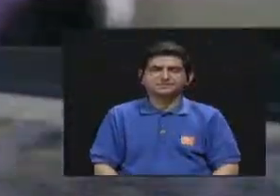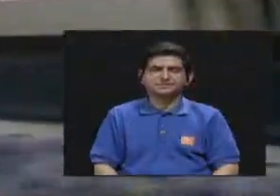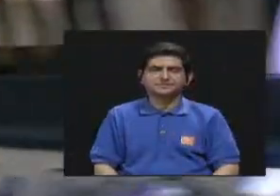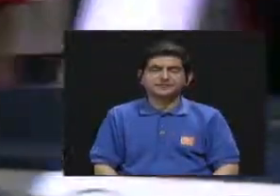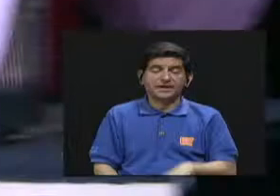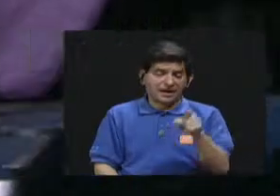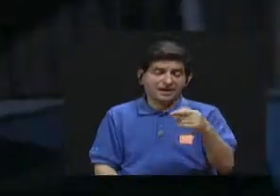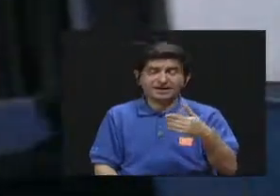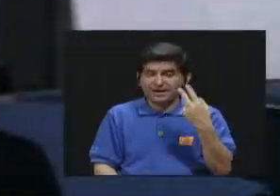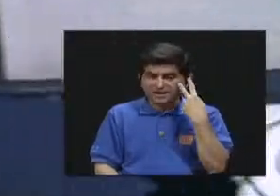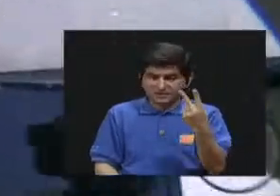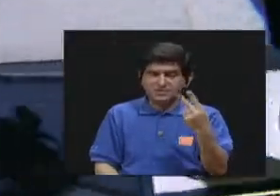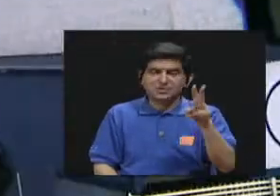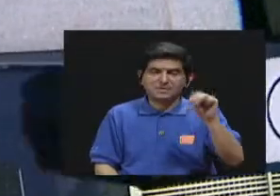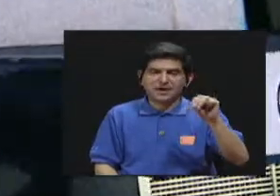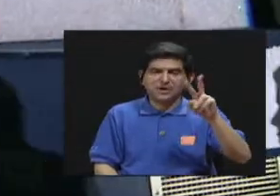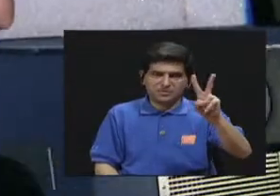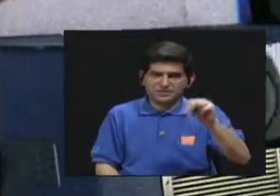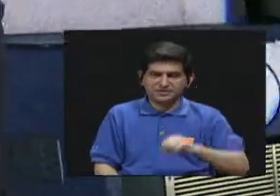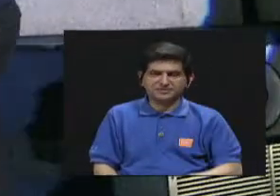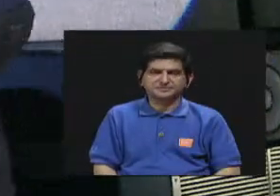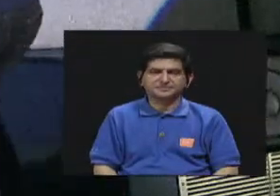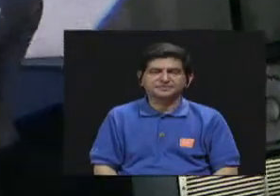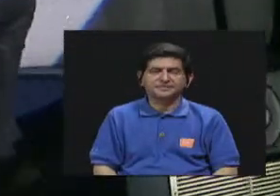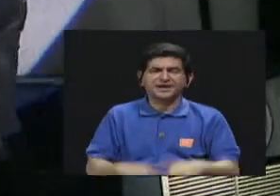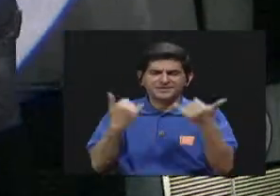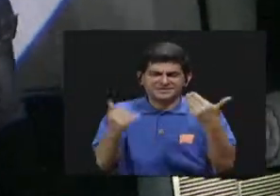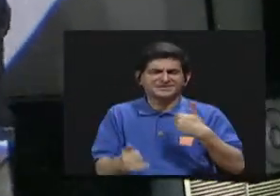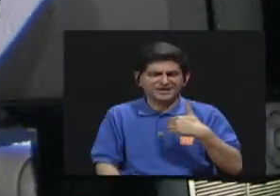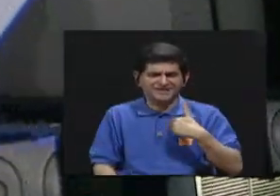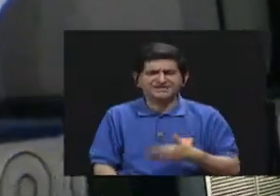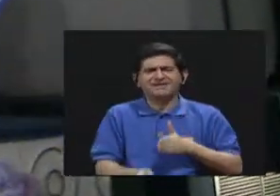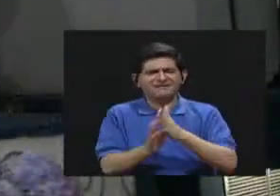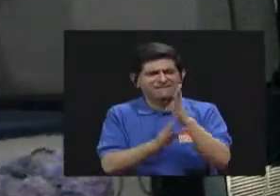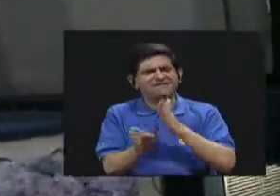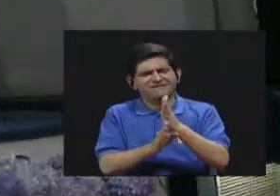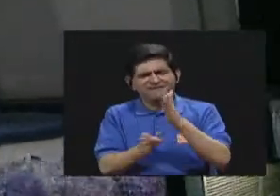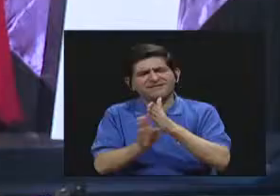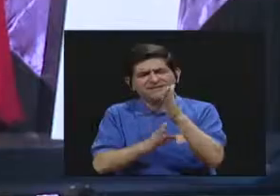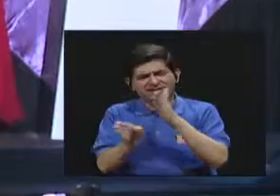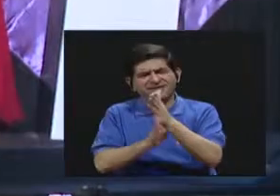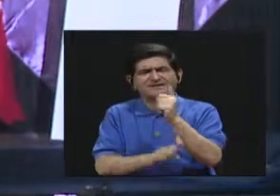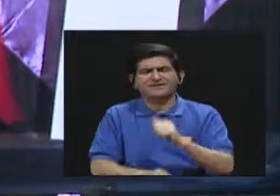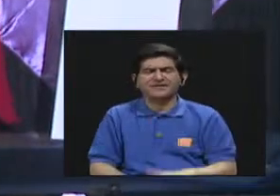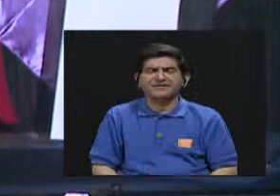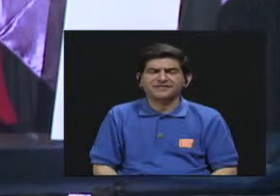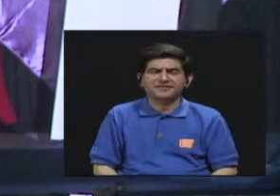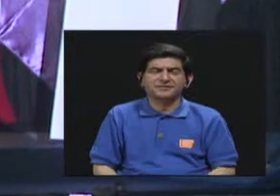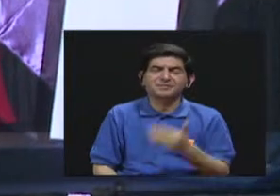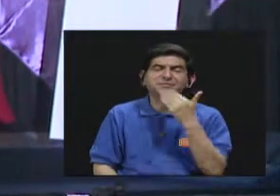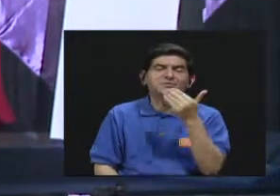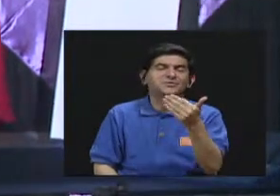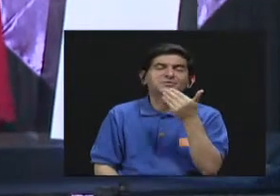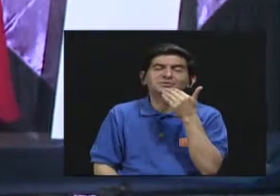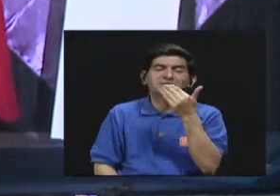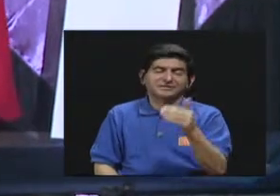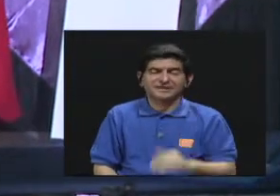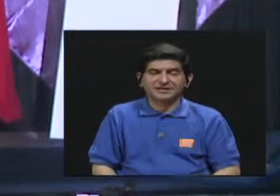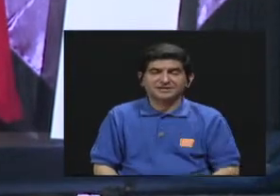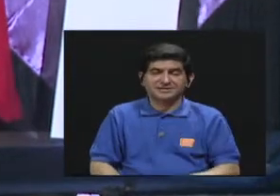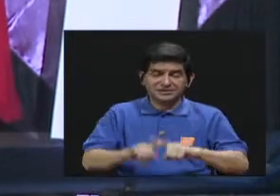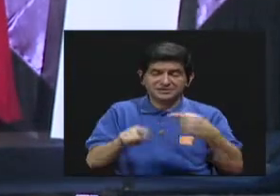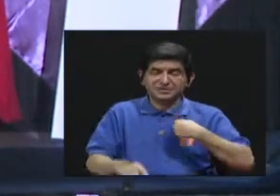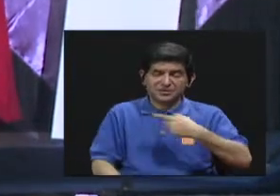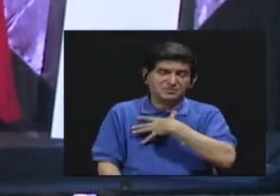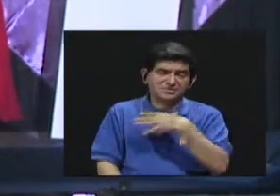Ahí tenemos a Marlon Villar. Ya tiene una sólida trayectoria. Muchas gracias, pero